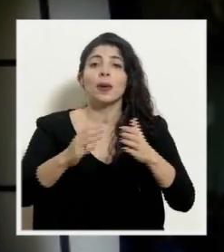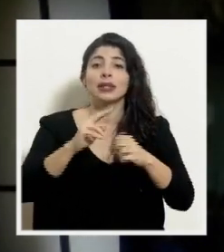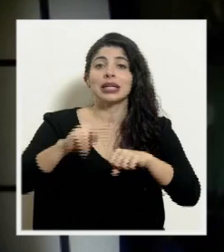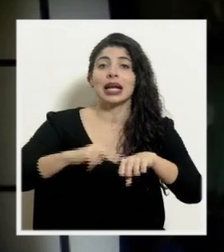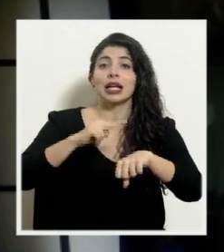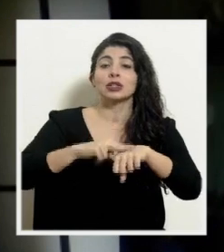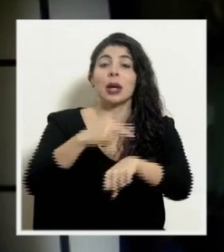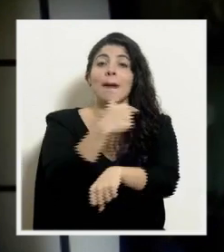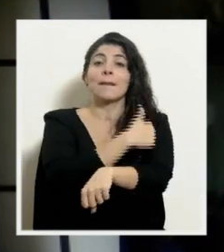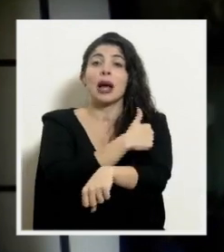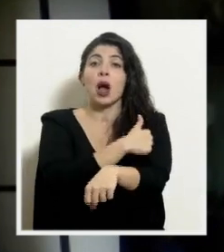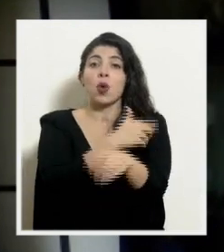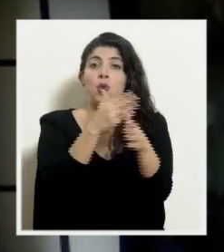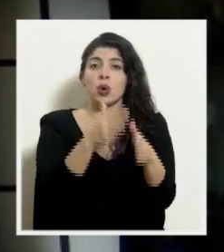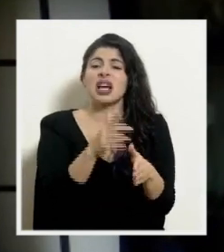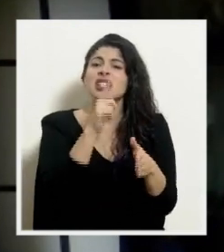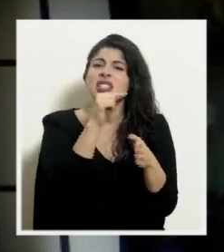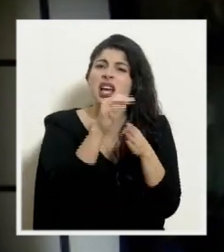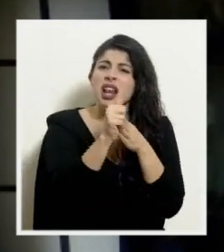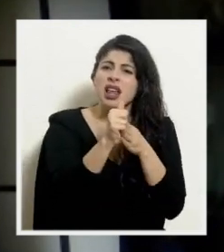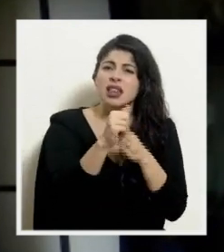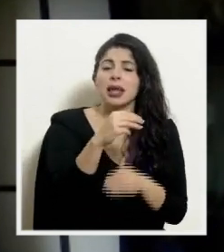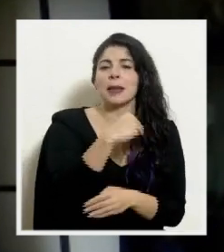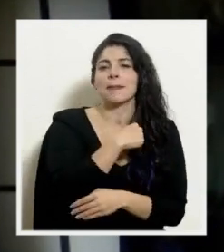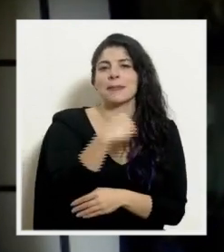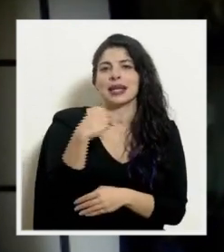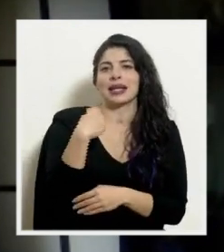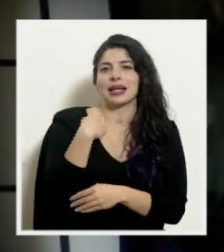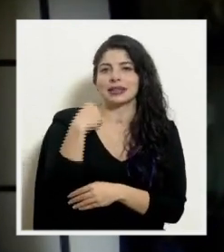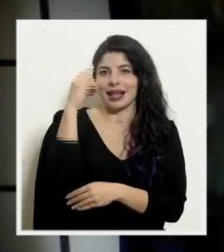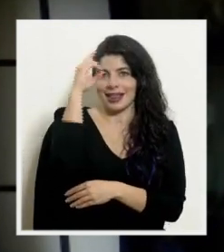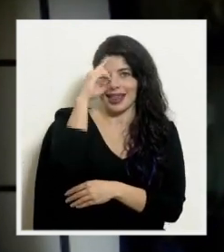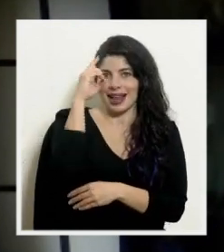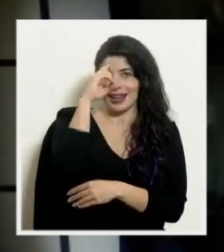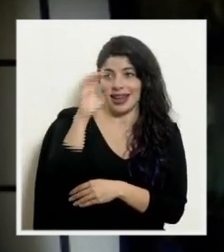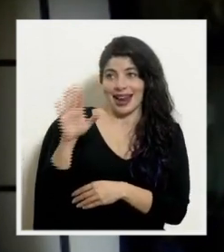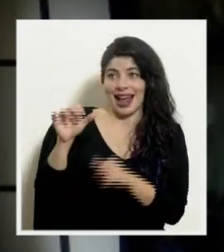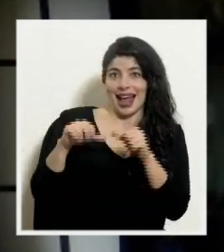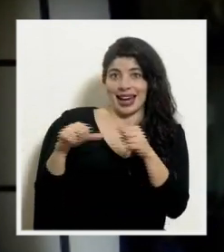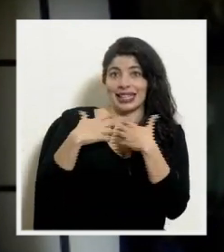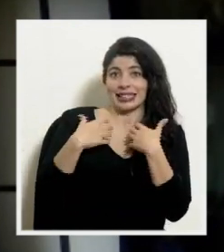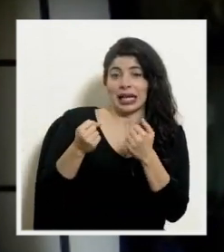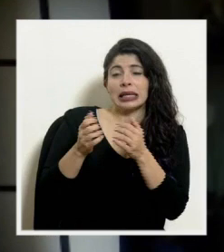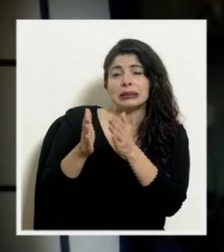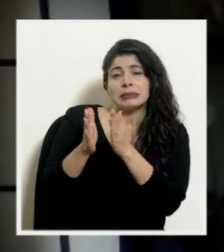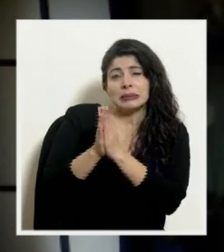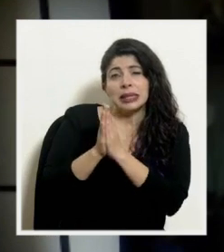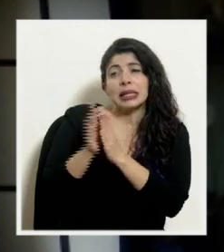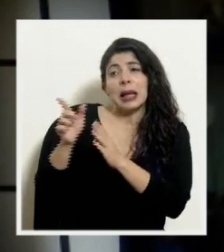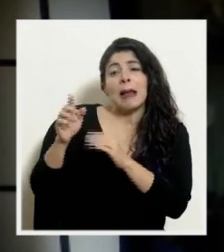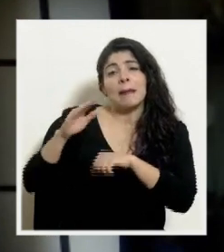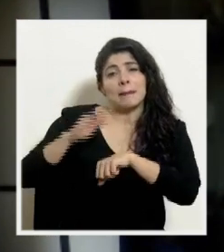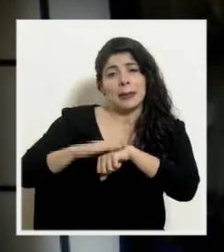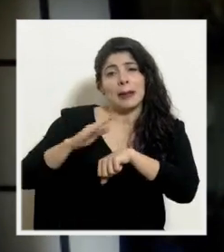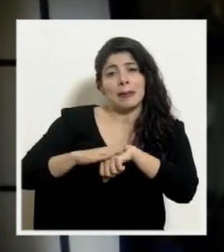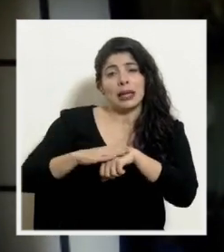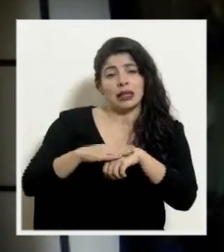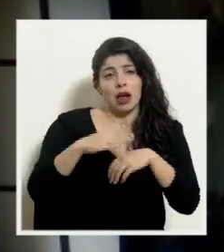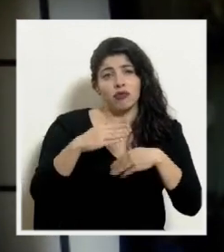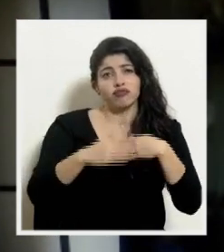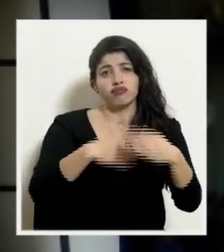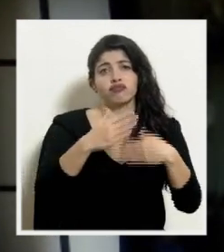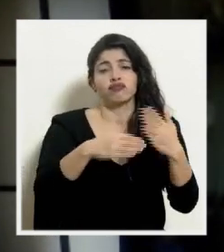Nacional de Vacunación, liderada por el señor ministro don Daniel Salas de Salud, que permita que se pueda avanzar con